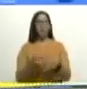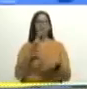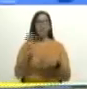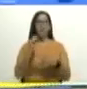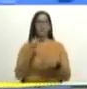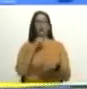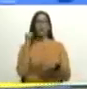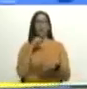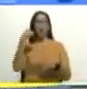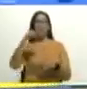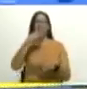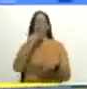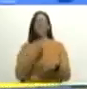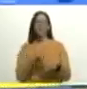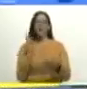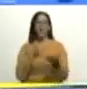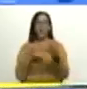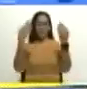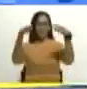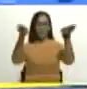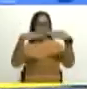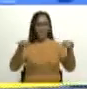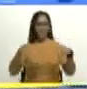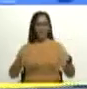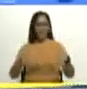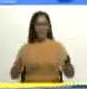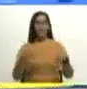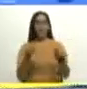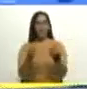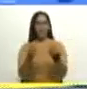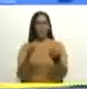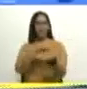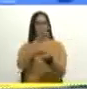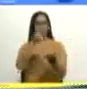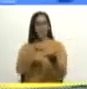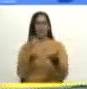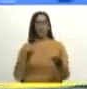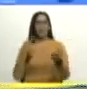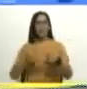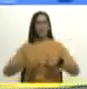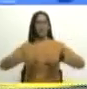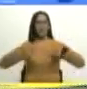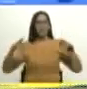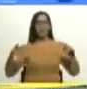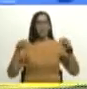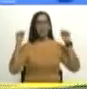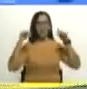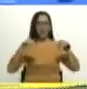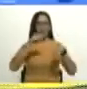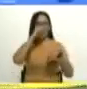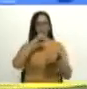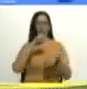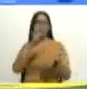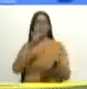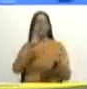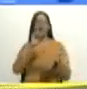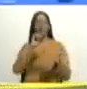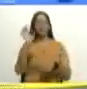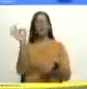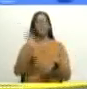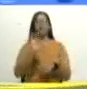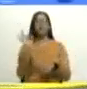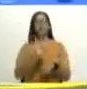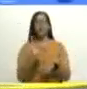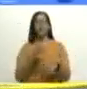noviembre, diciembre y la llegada de las Navidades, el comercio nacional va a tener un crecimiento este año del 40%